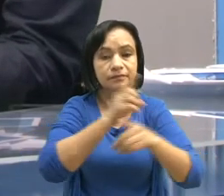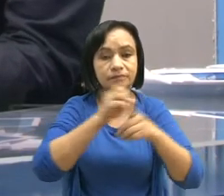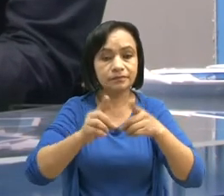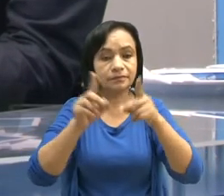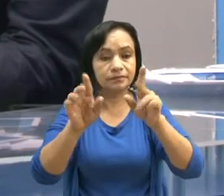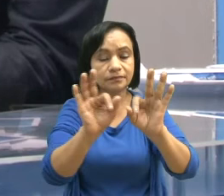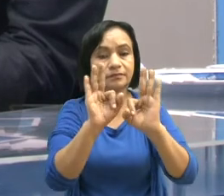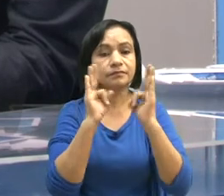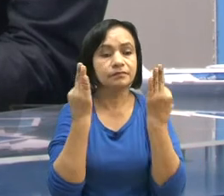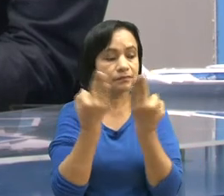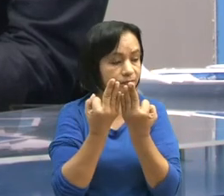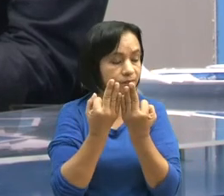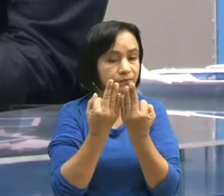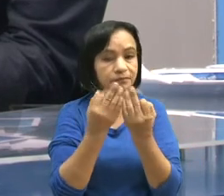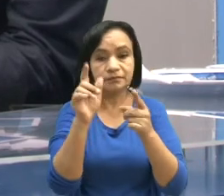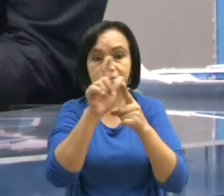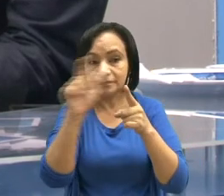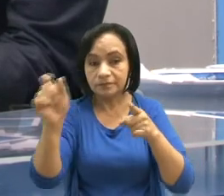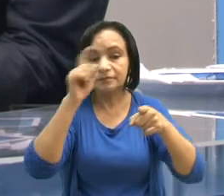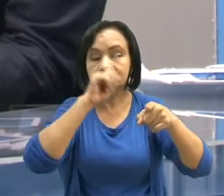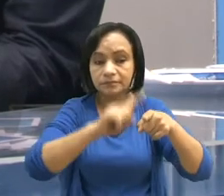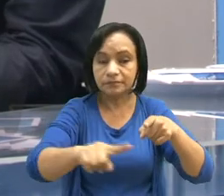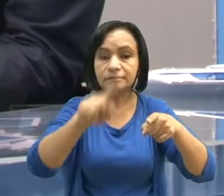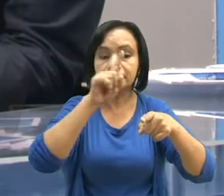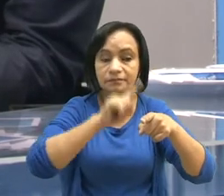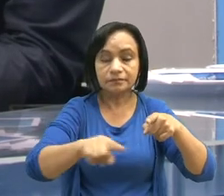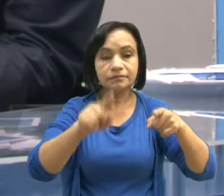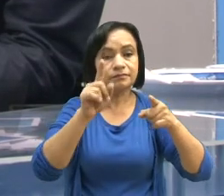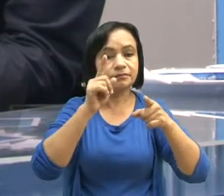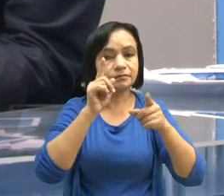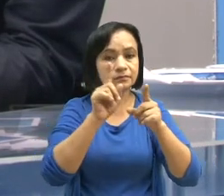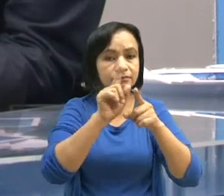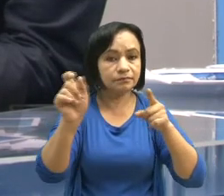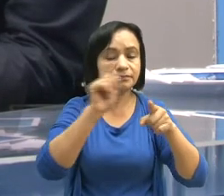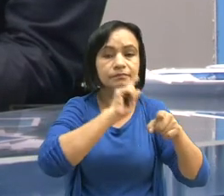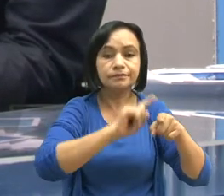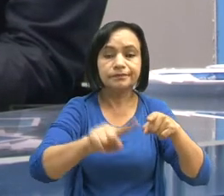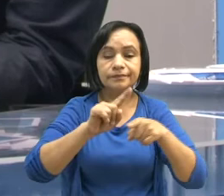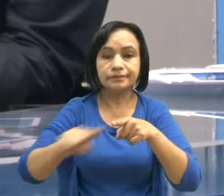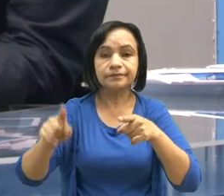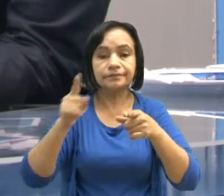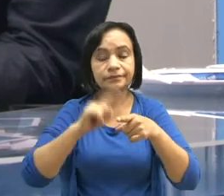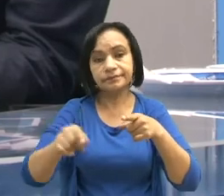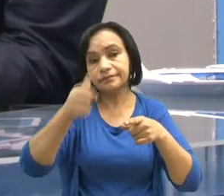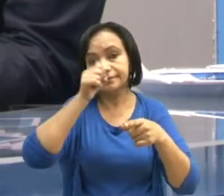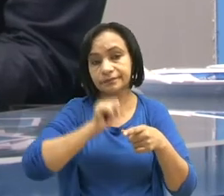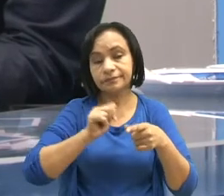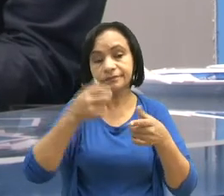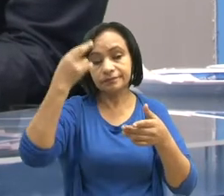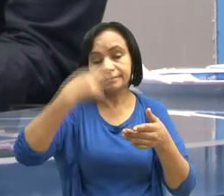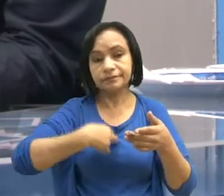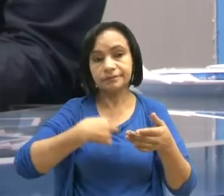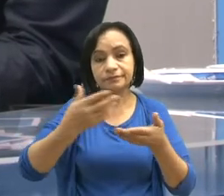es que la familia puntualmente, mes a mes, lleguen y nos den ese aporte, ¿no?, de pagar su factura, porque es una